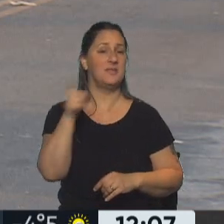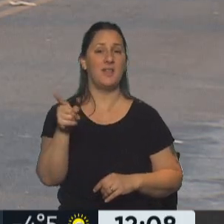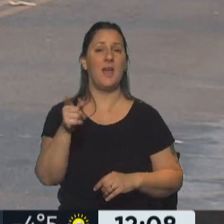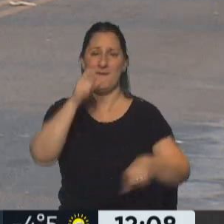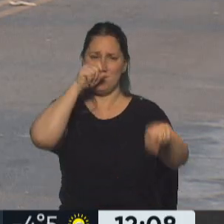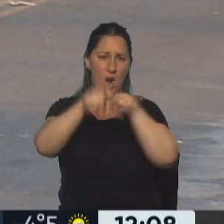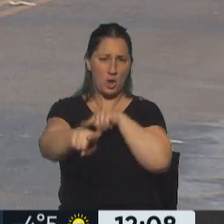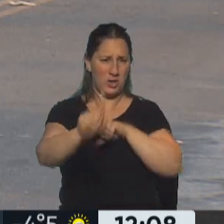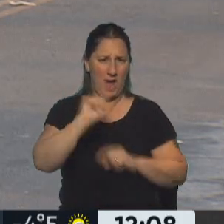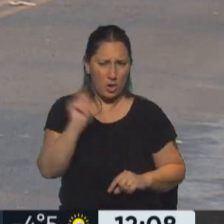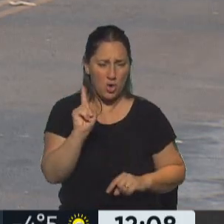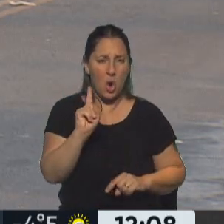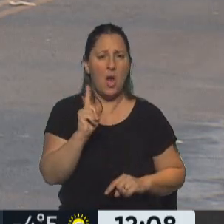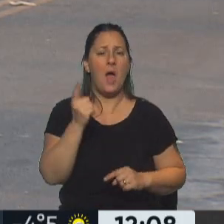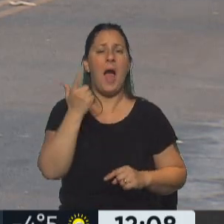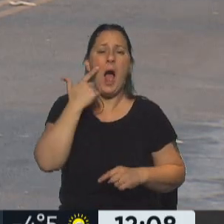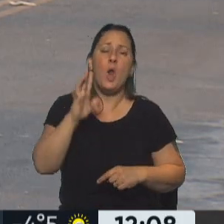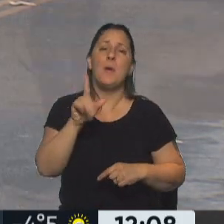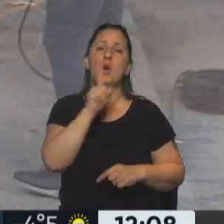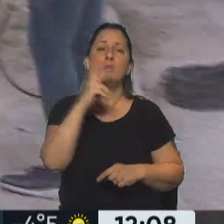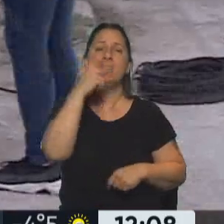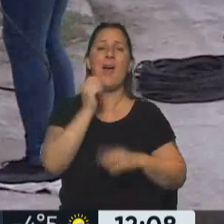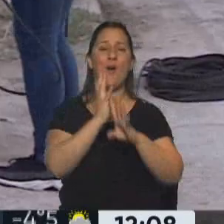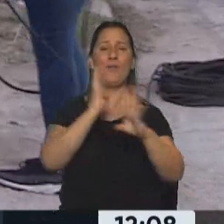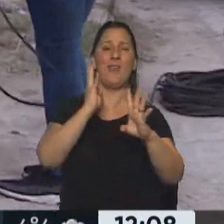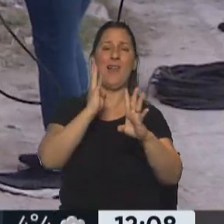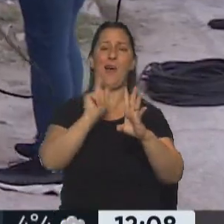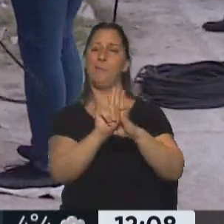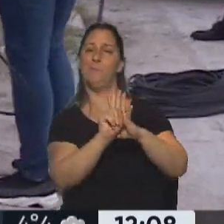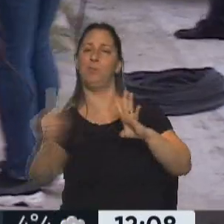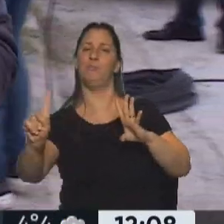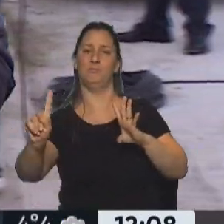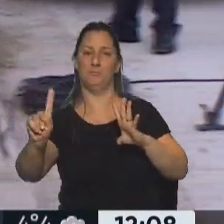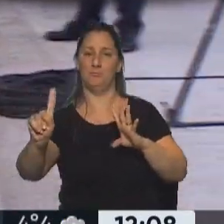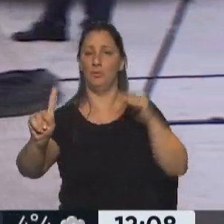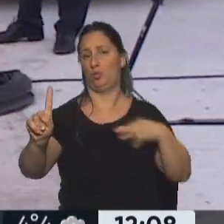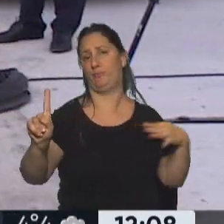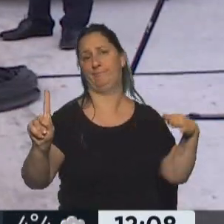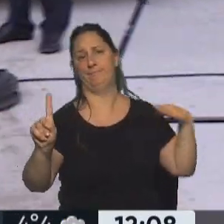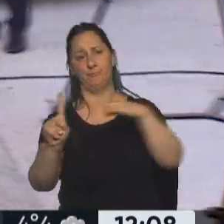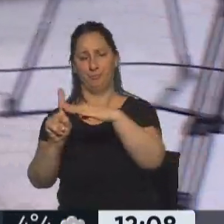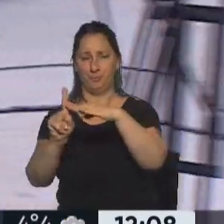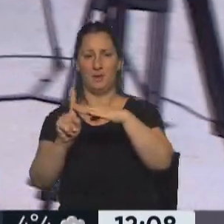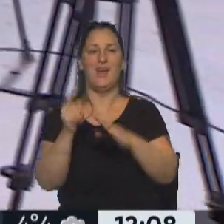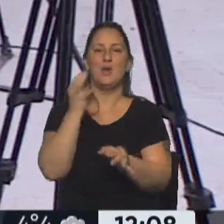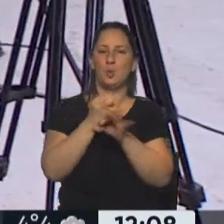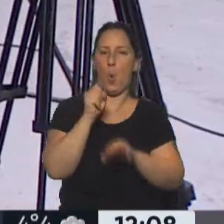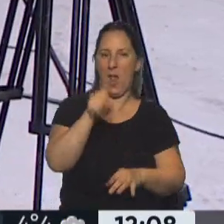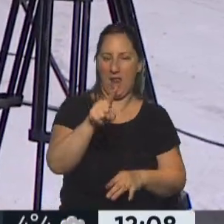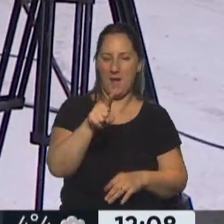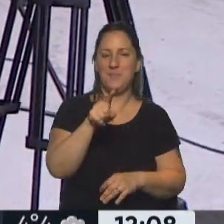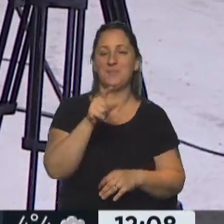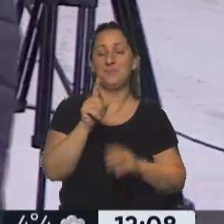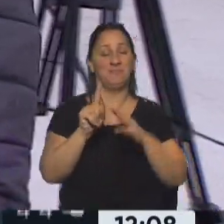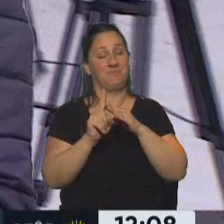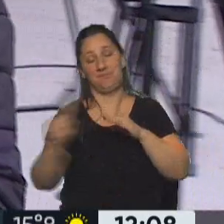gran velocidad, pero que tal vez Tiago se salió de la fila de los chicos de la escuela secundaria número 54 de esta zona de